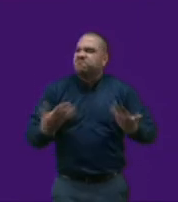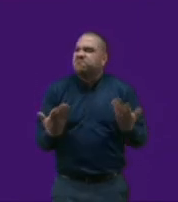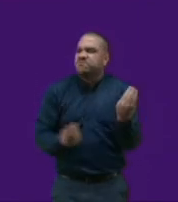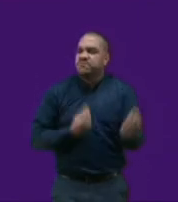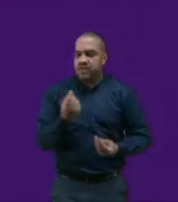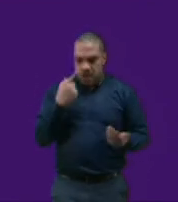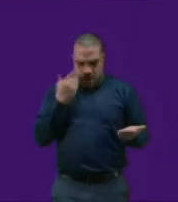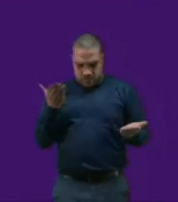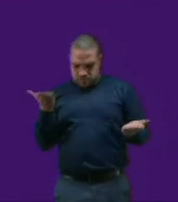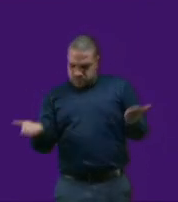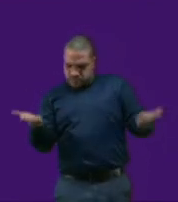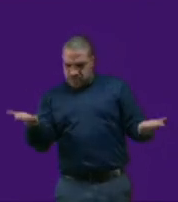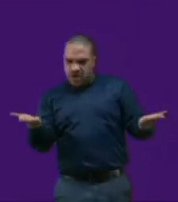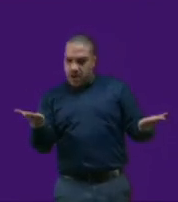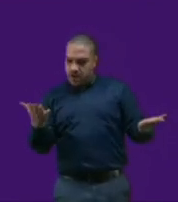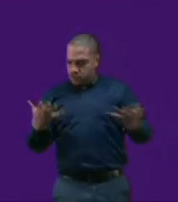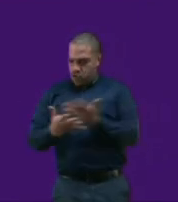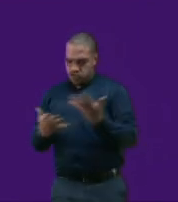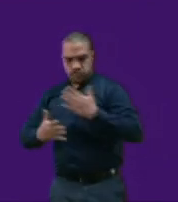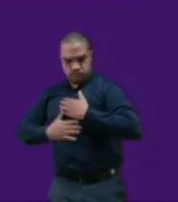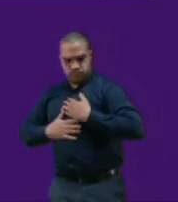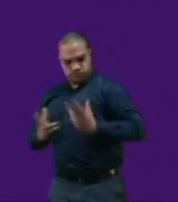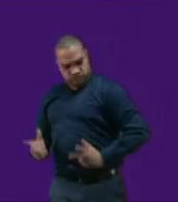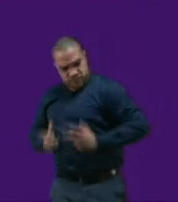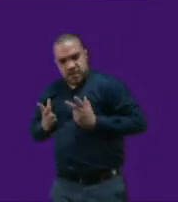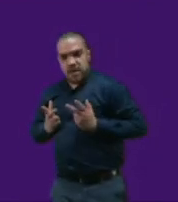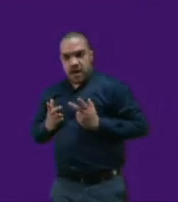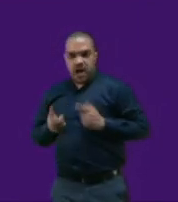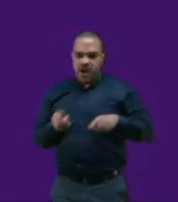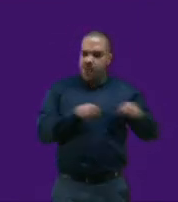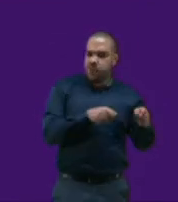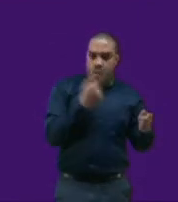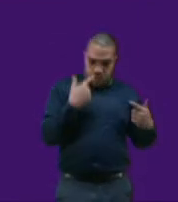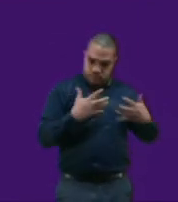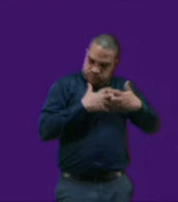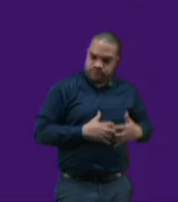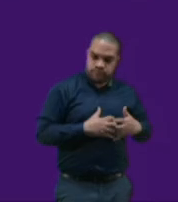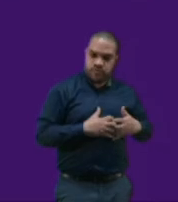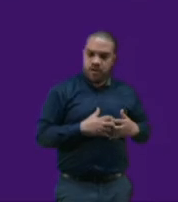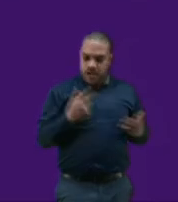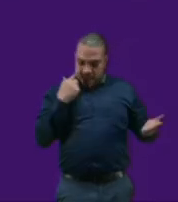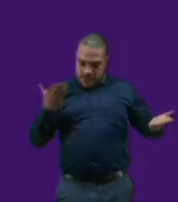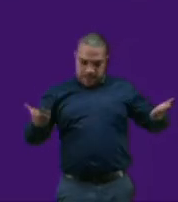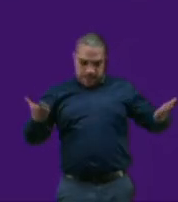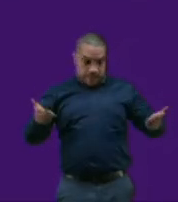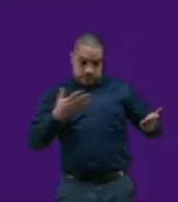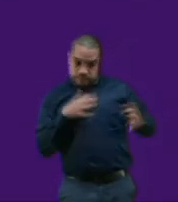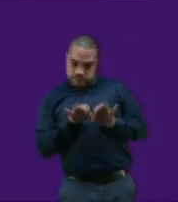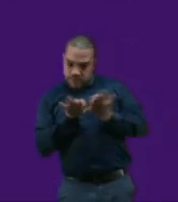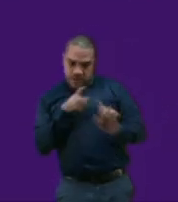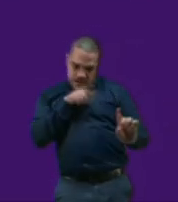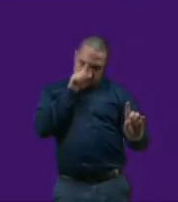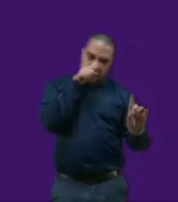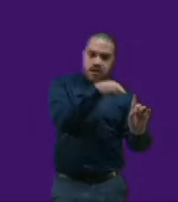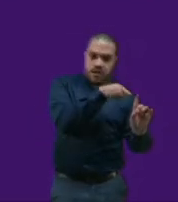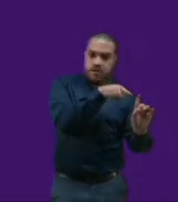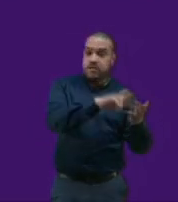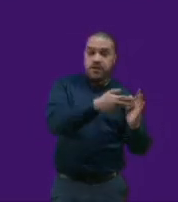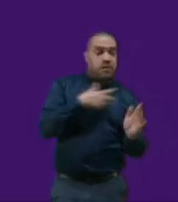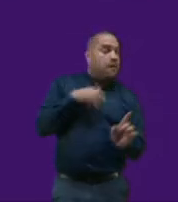balancear finalmente la vida personal y lograr que el emprendimiento pues tenga toda la dedicación que necesita tener, pero